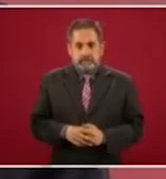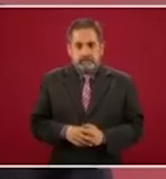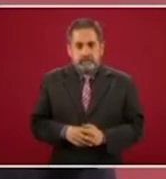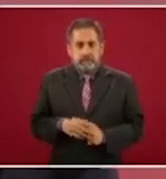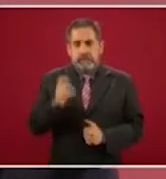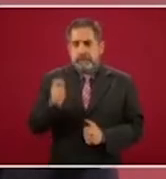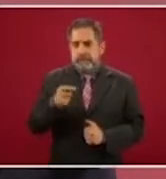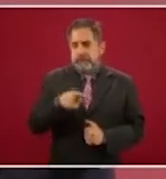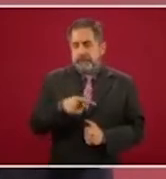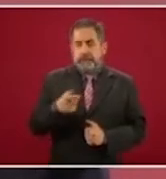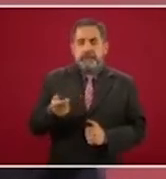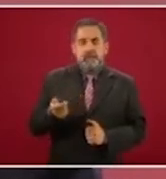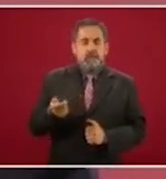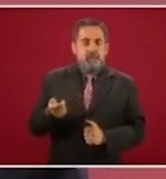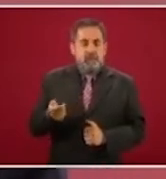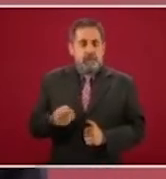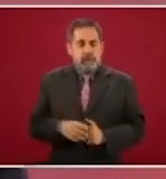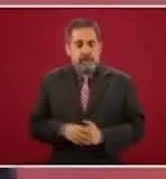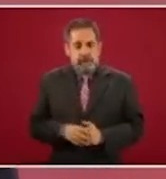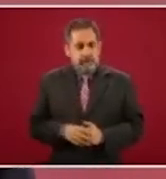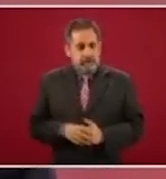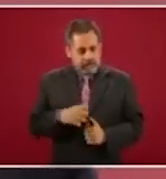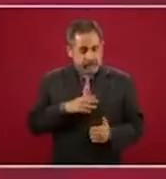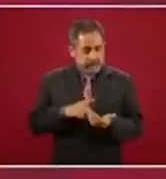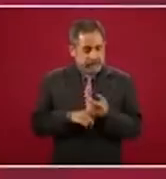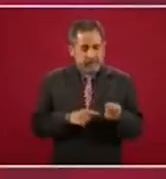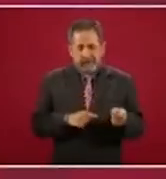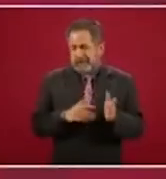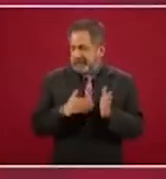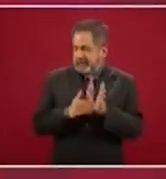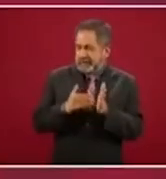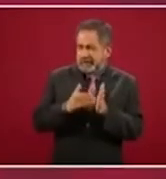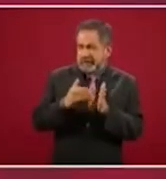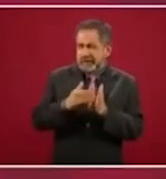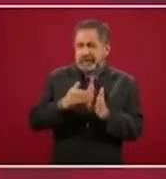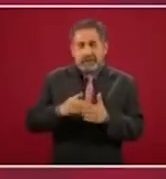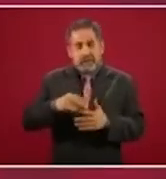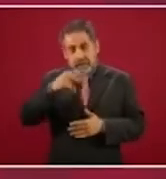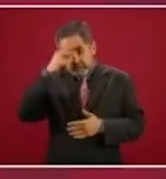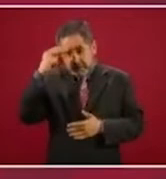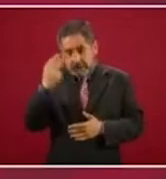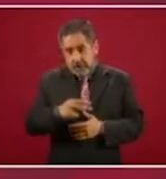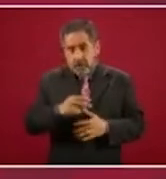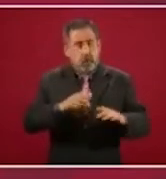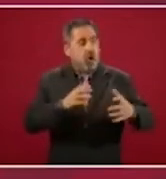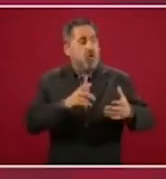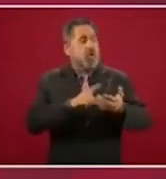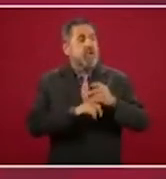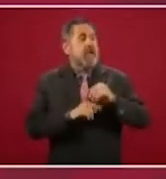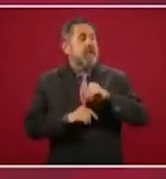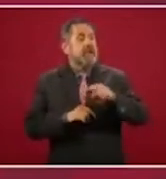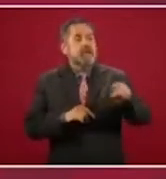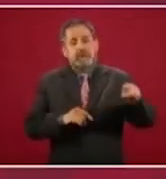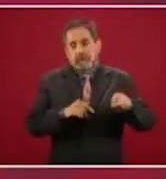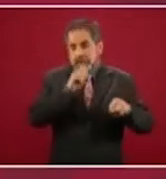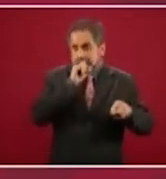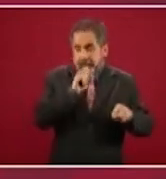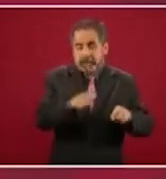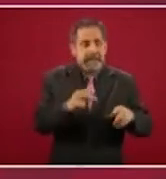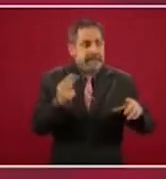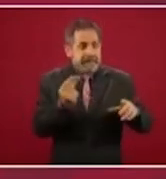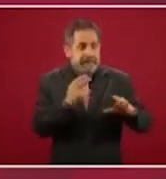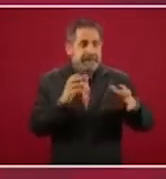qué hay millones de mexicanos en comunidades apartadas que también necesitan